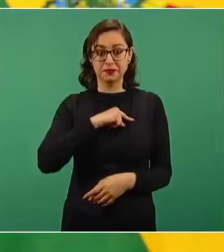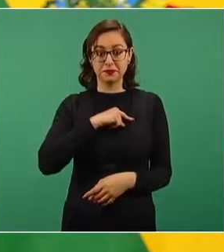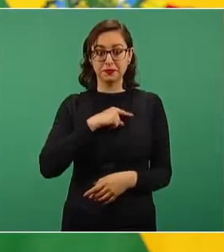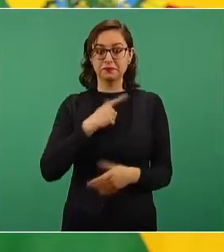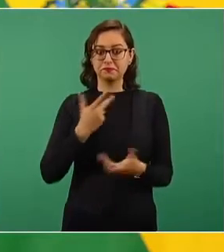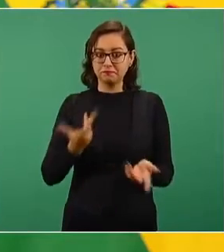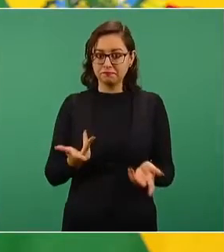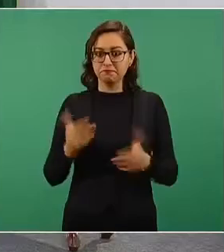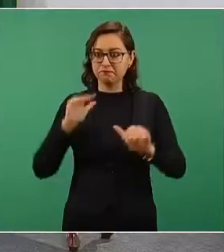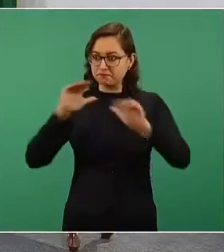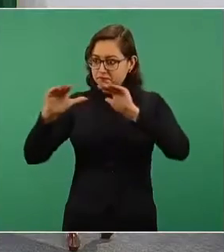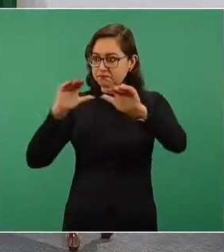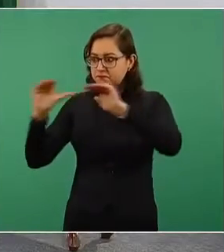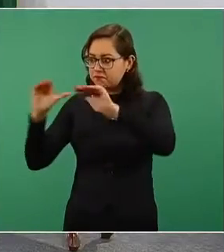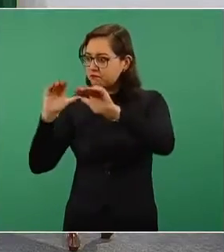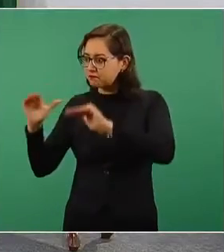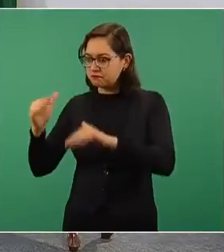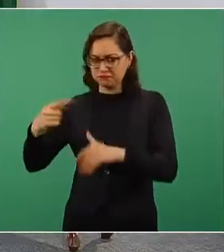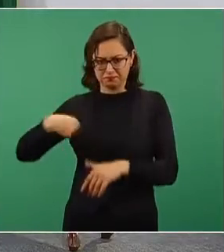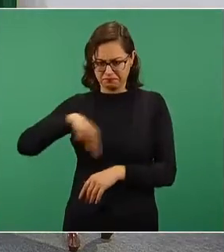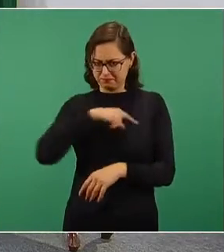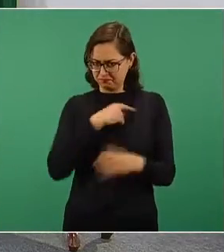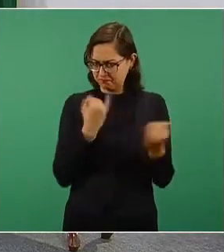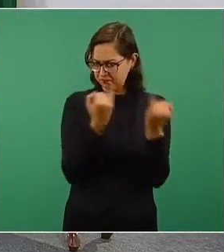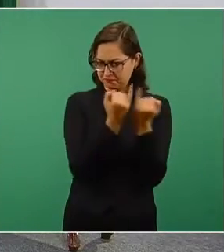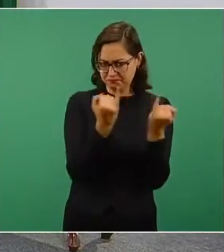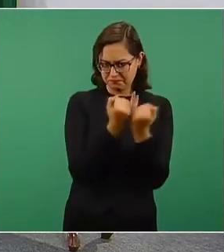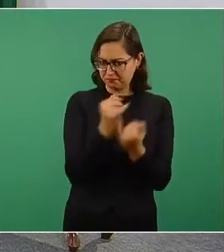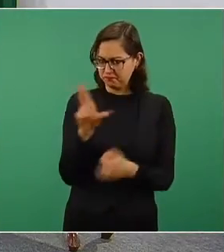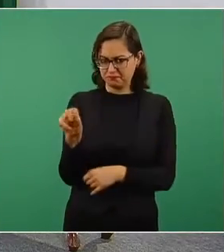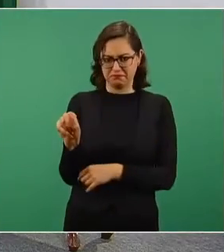nos dedicamos a decir no somos iguales,